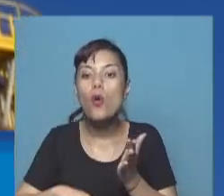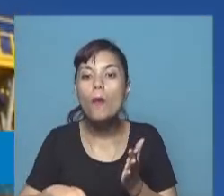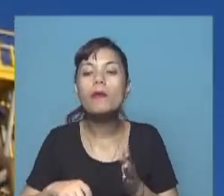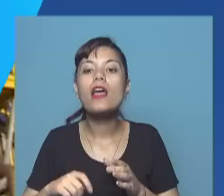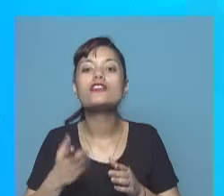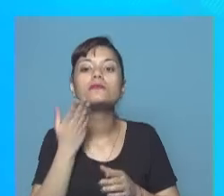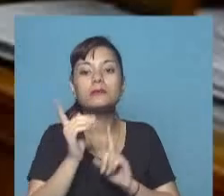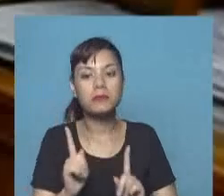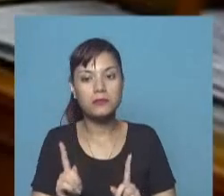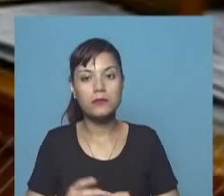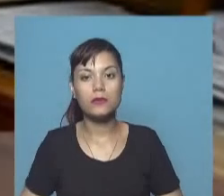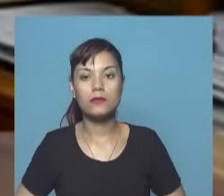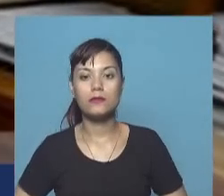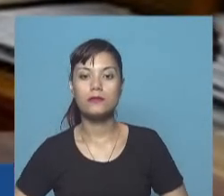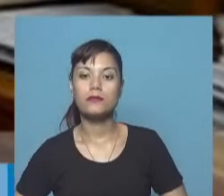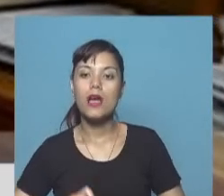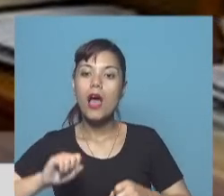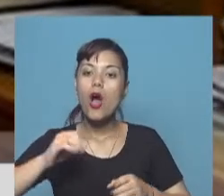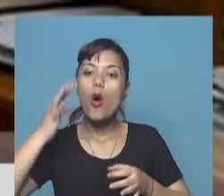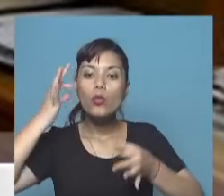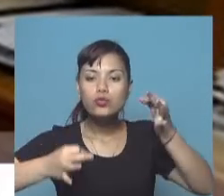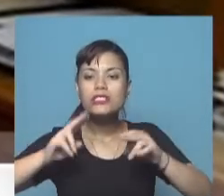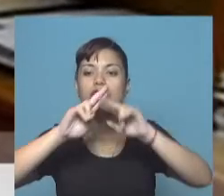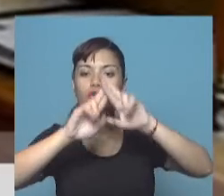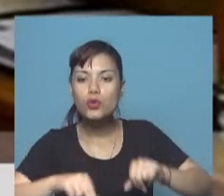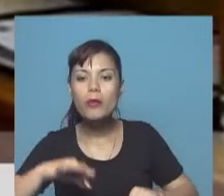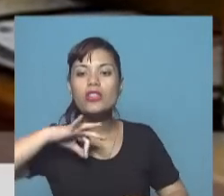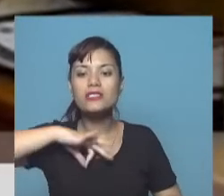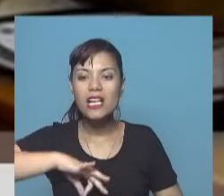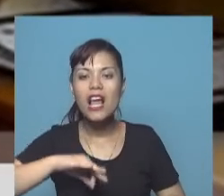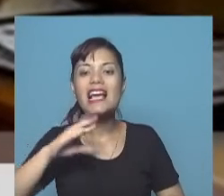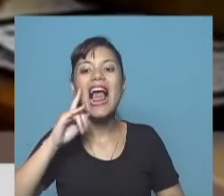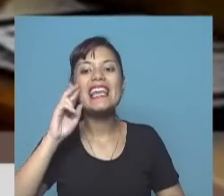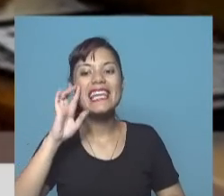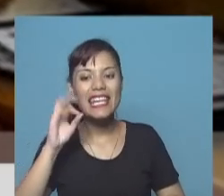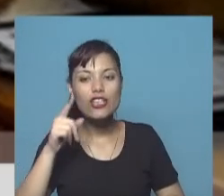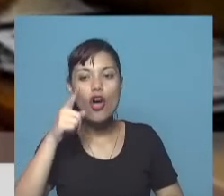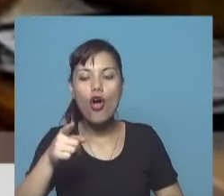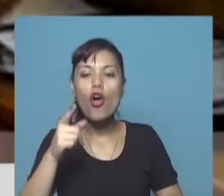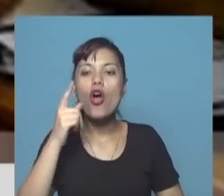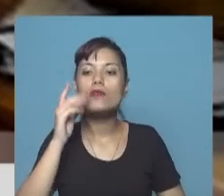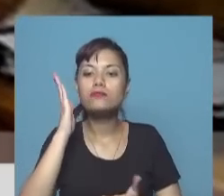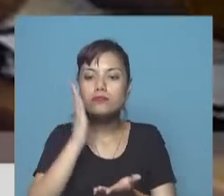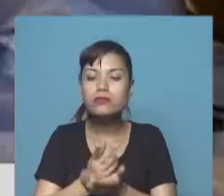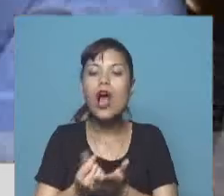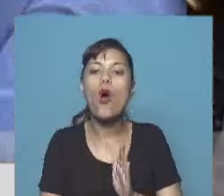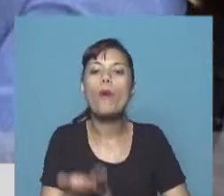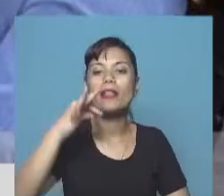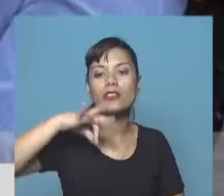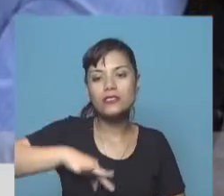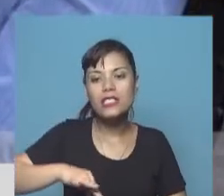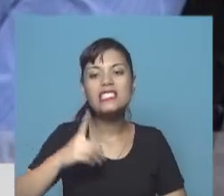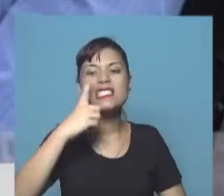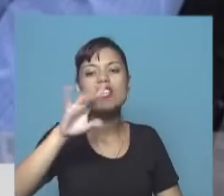lo solicitado. La justicia suspendió el salariazo de Cariglino. Una cautelar frenó el aumento salarial